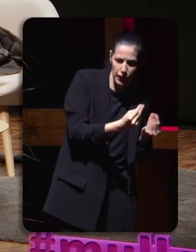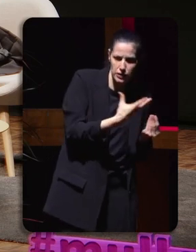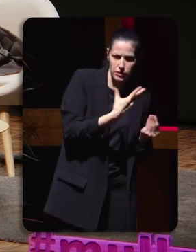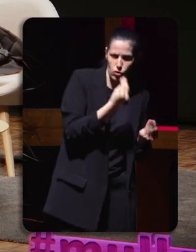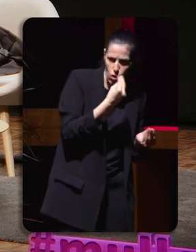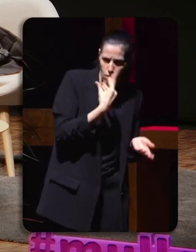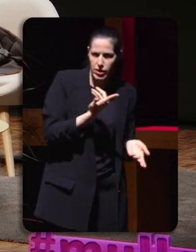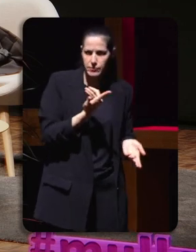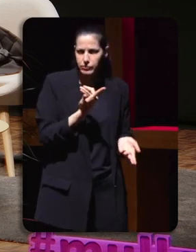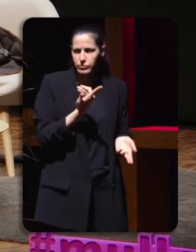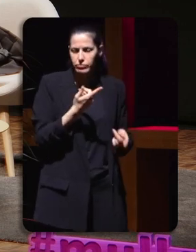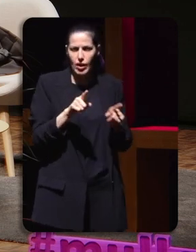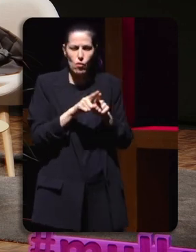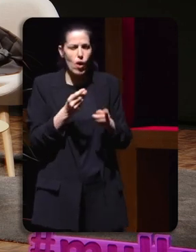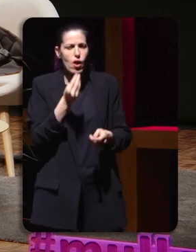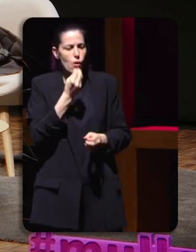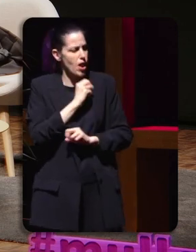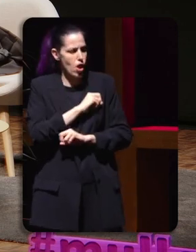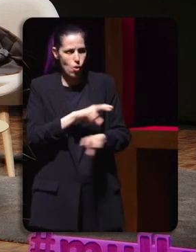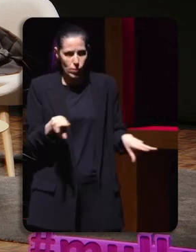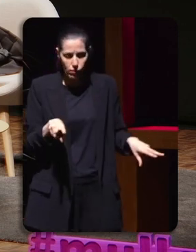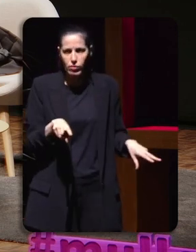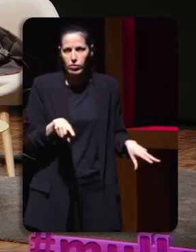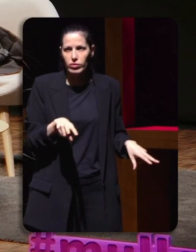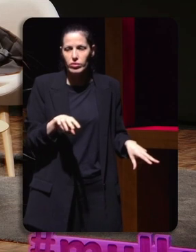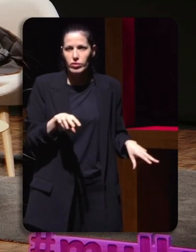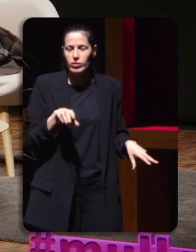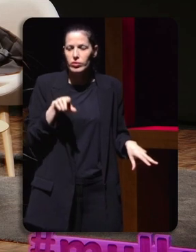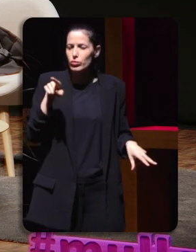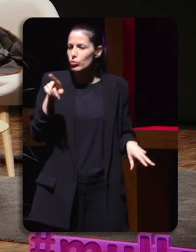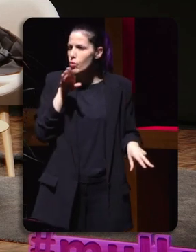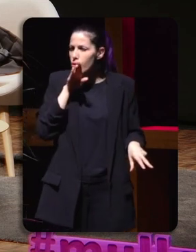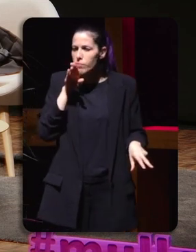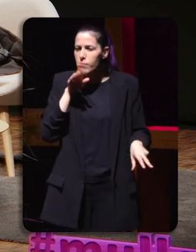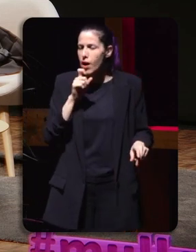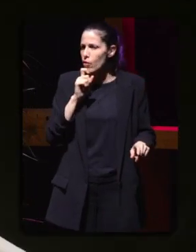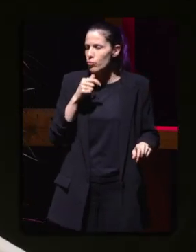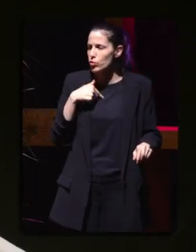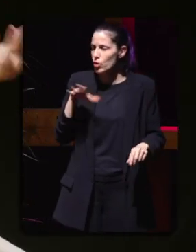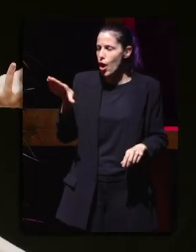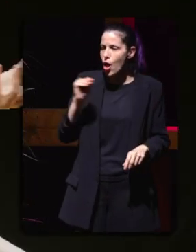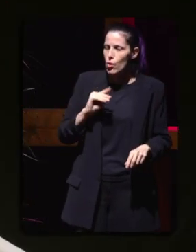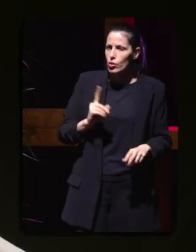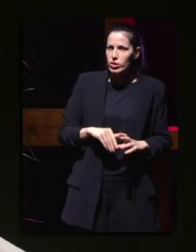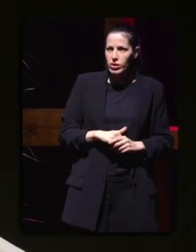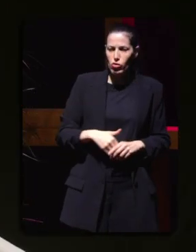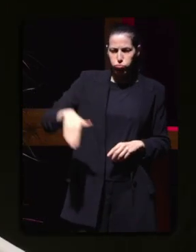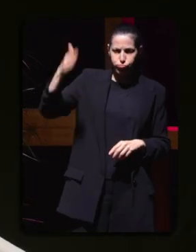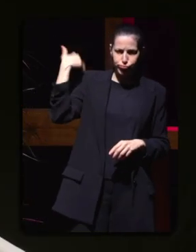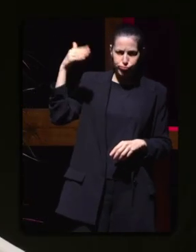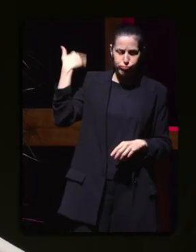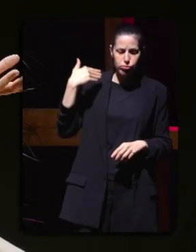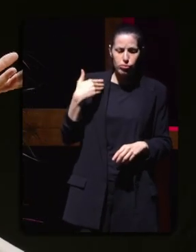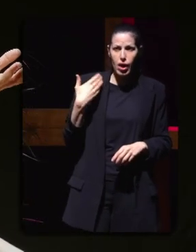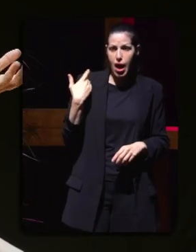se ponía los peores filetes digo pero yo pensaba peste que madre ha tenido decía no no entiendo nada pero eso fue hace mucho pero hace poco